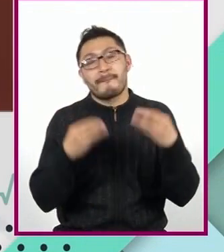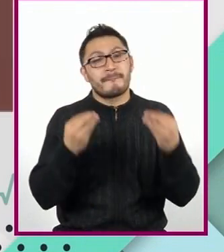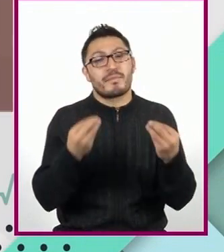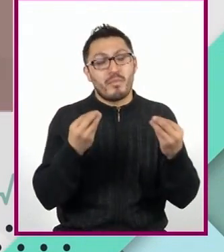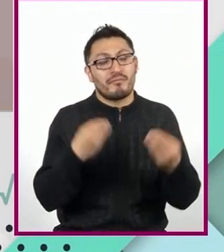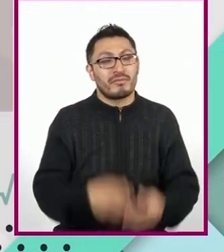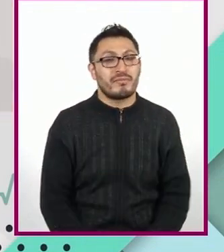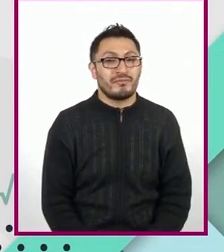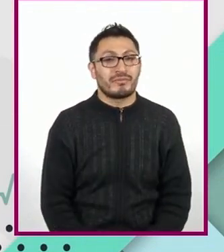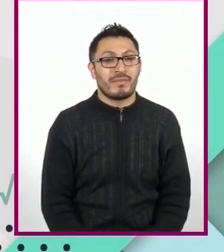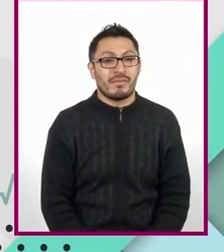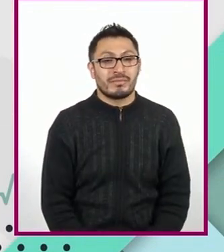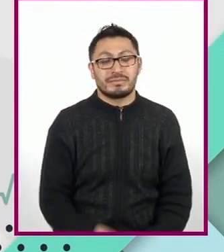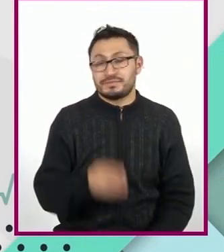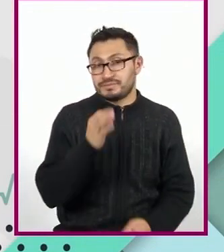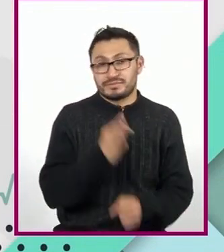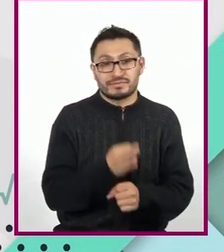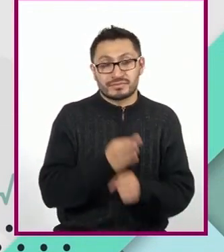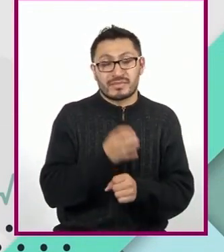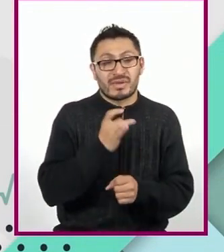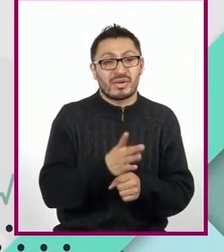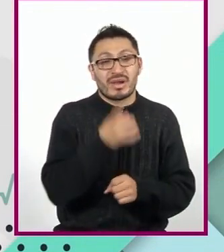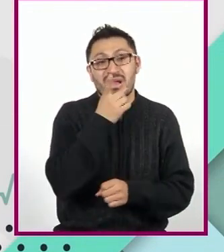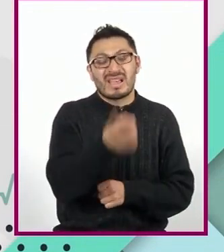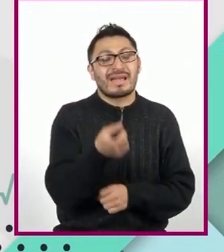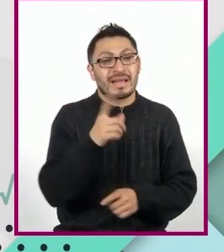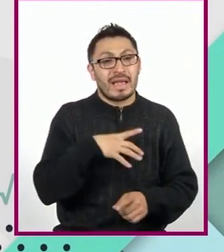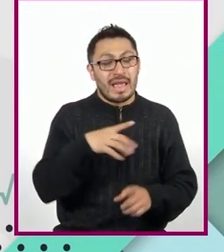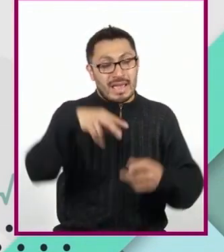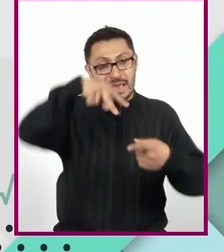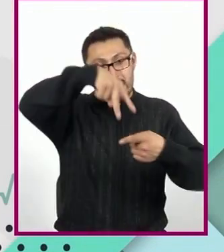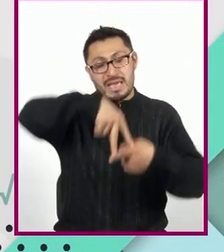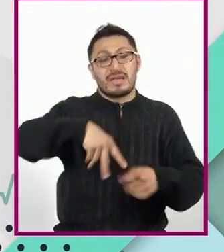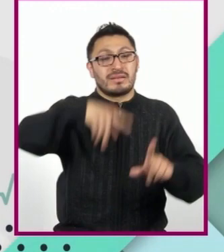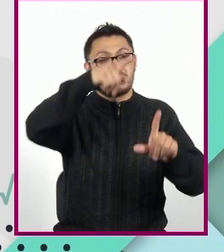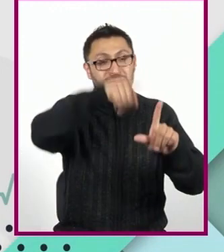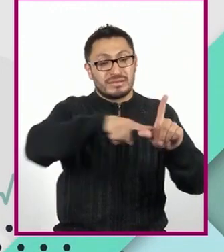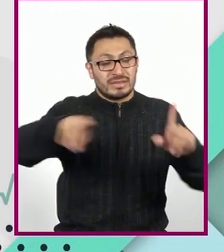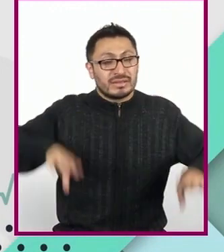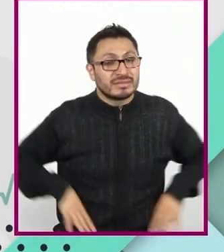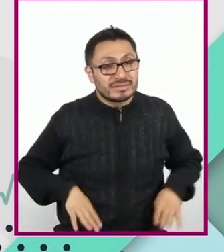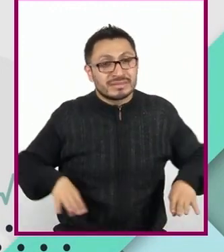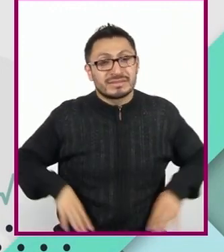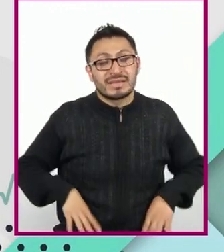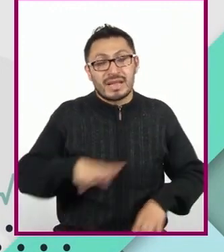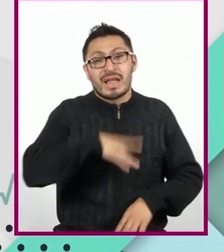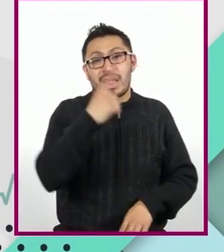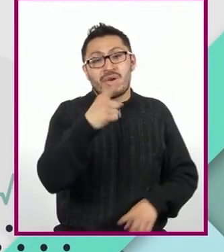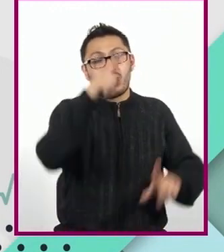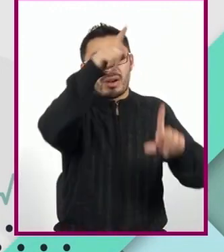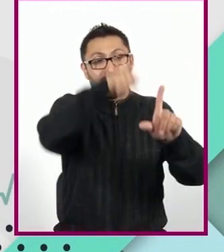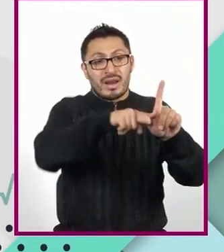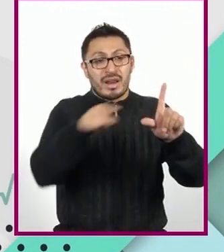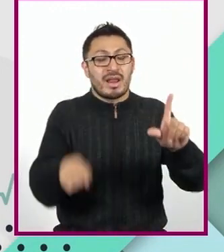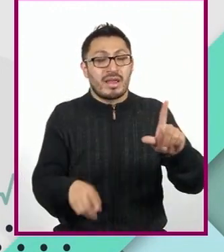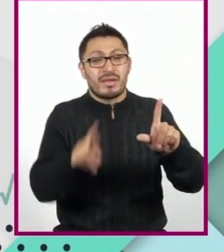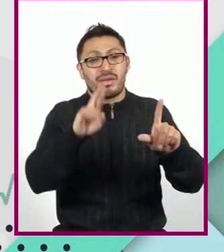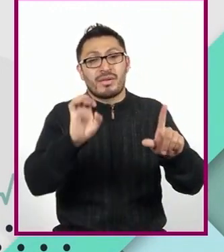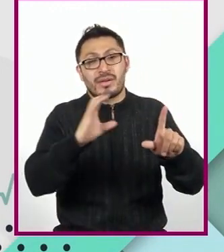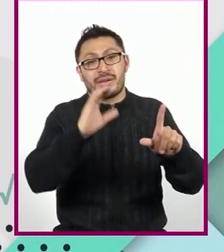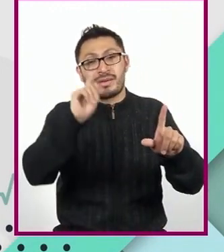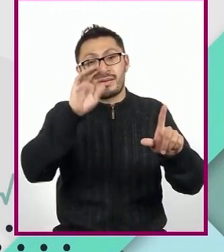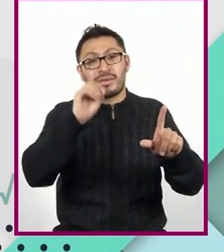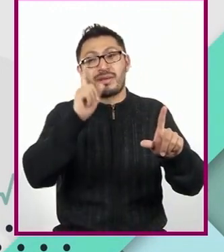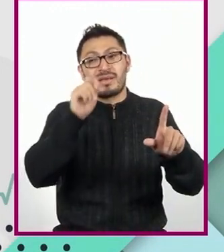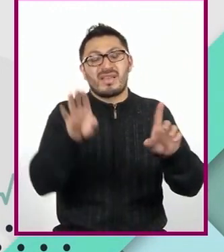este video. Por ahora solo les diré que este triángulo tiene como característica que tiene un ángulo recto, es decir,